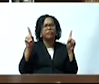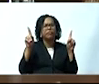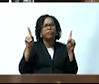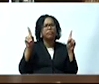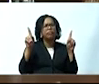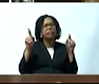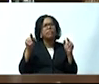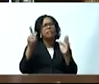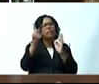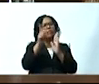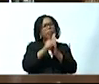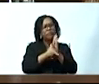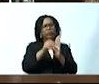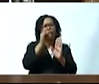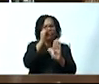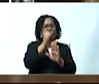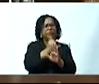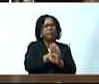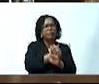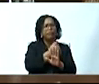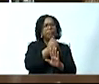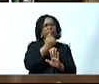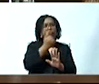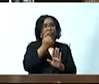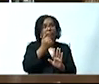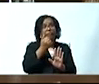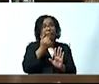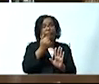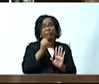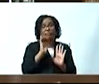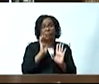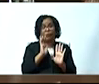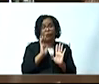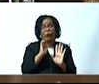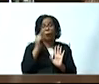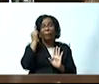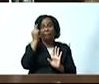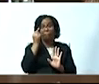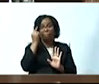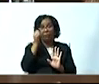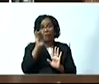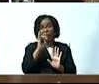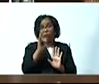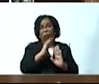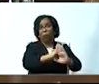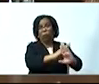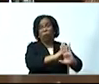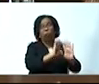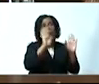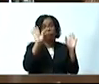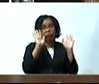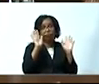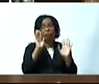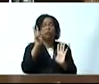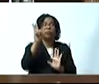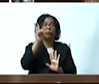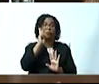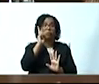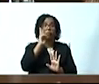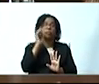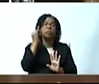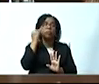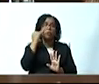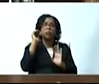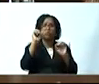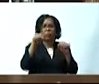este es un proyecto que en lo general creo que nadie se opone. Vamos a ver si lo podemos